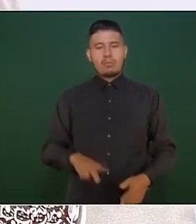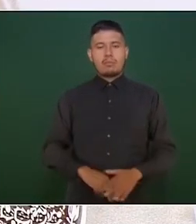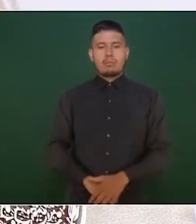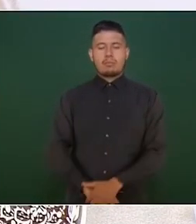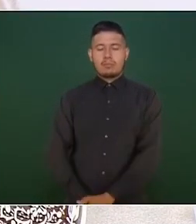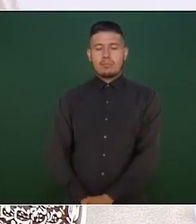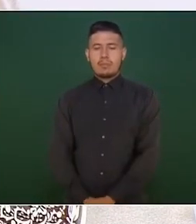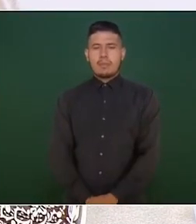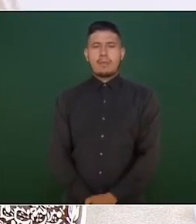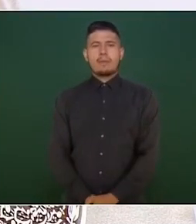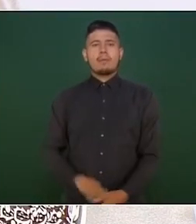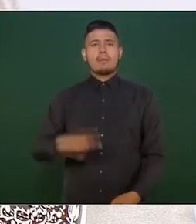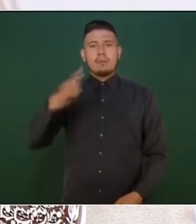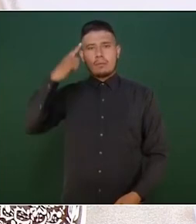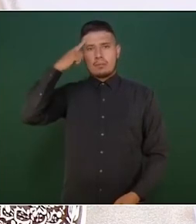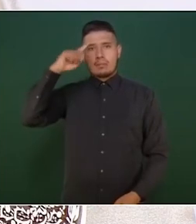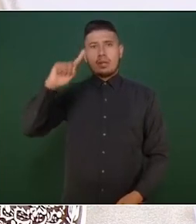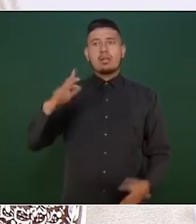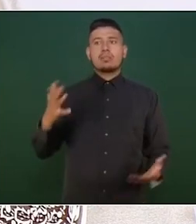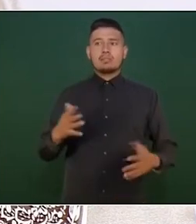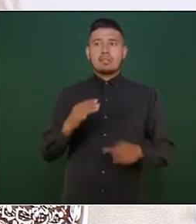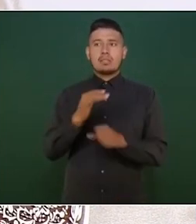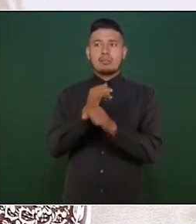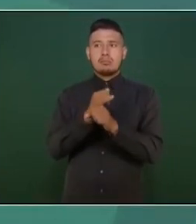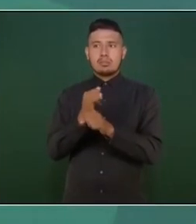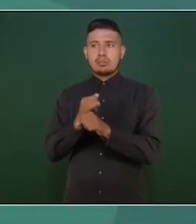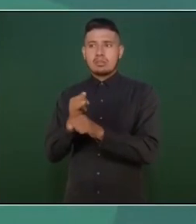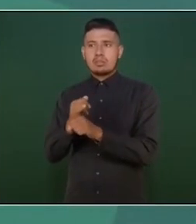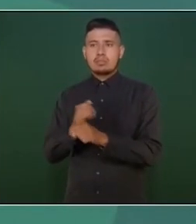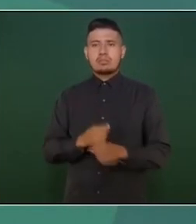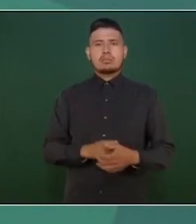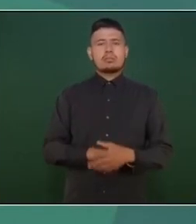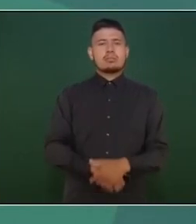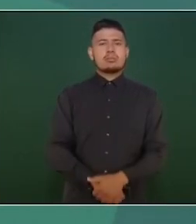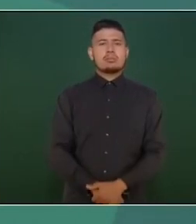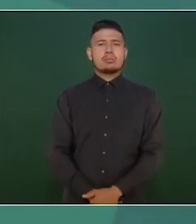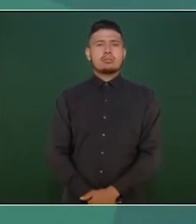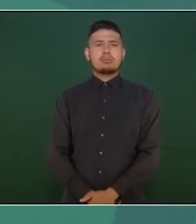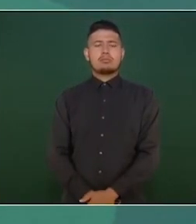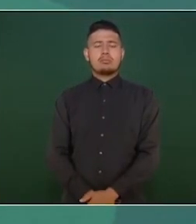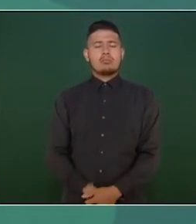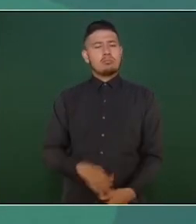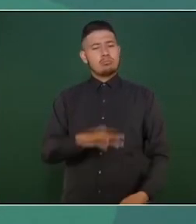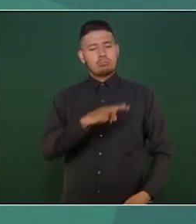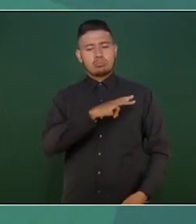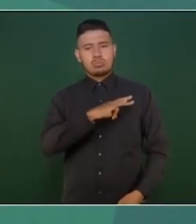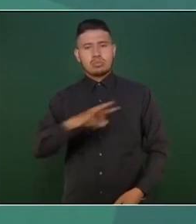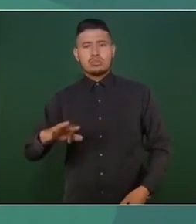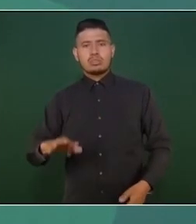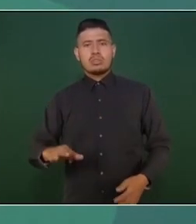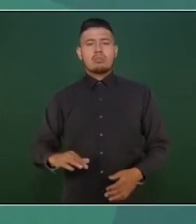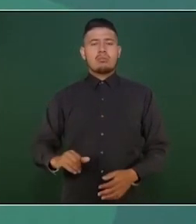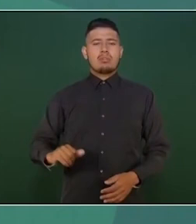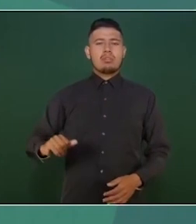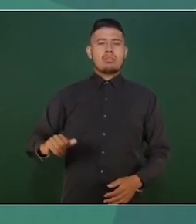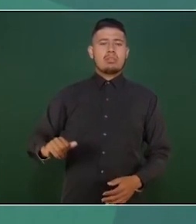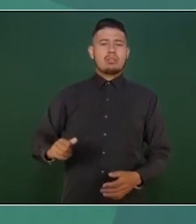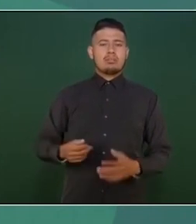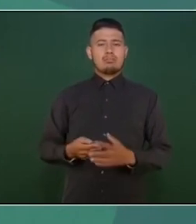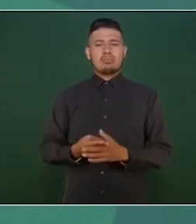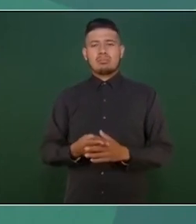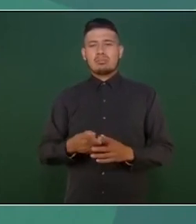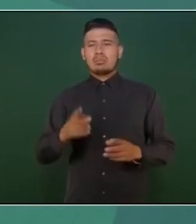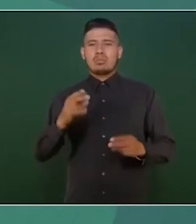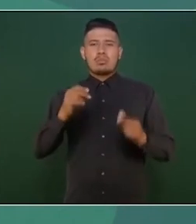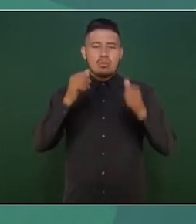Para hacer la investigación sobre posibles delitos de